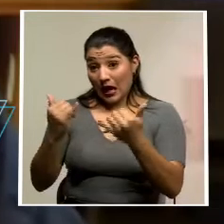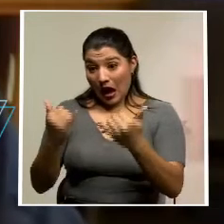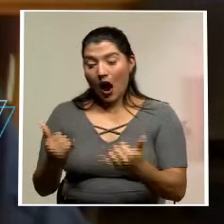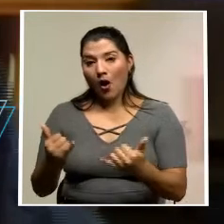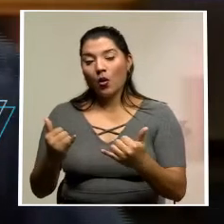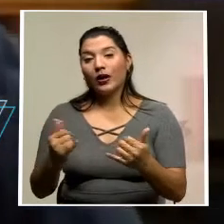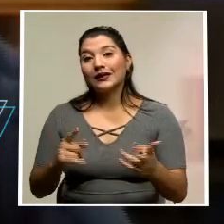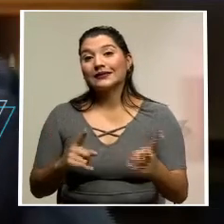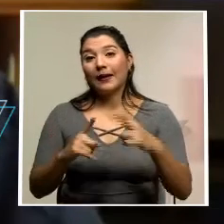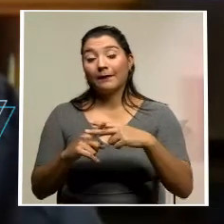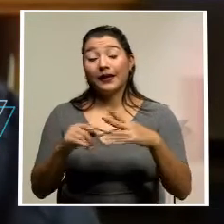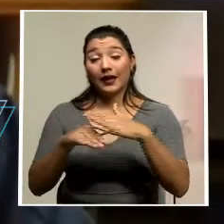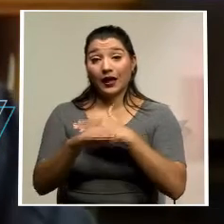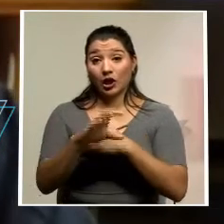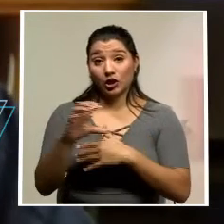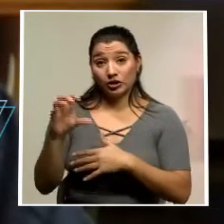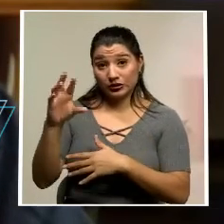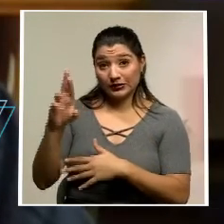expandiendo con